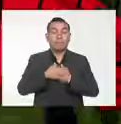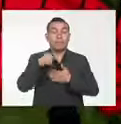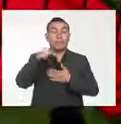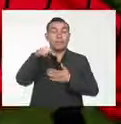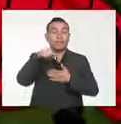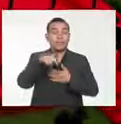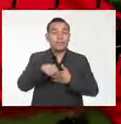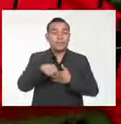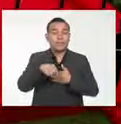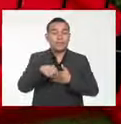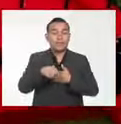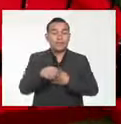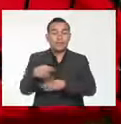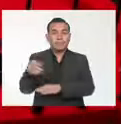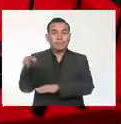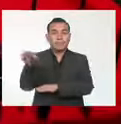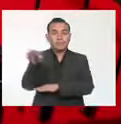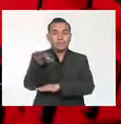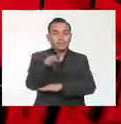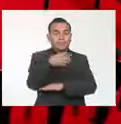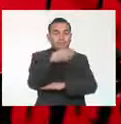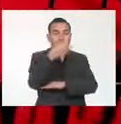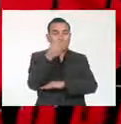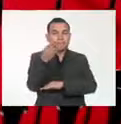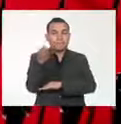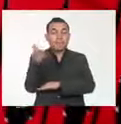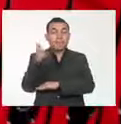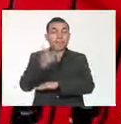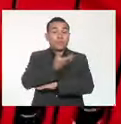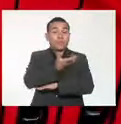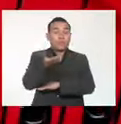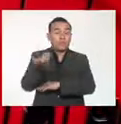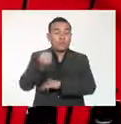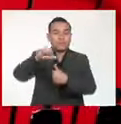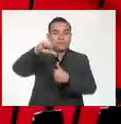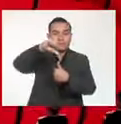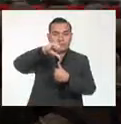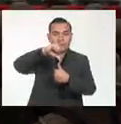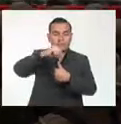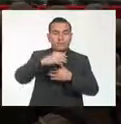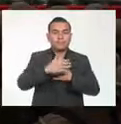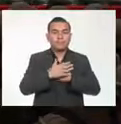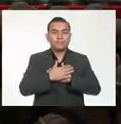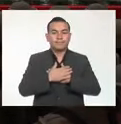Ahora, la izada de los pabellones de los países centroamericanos.